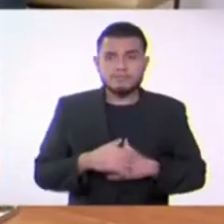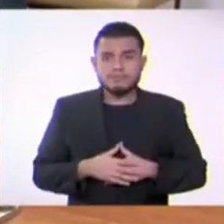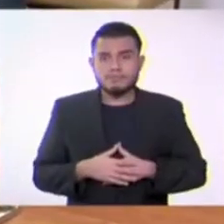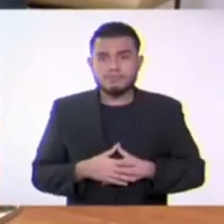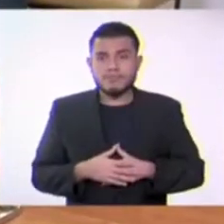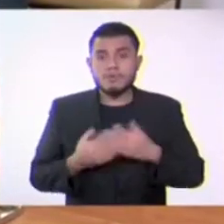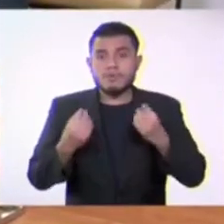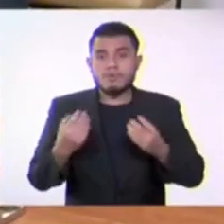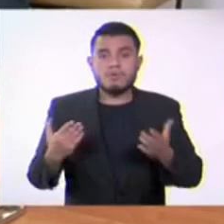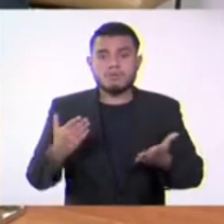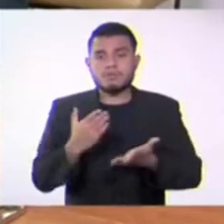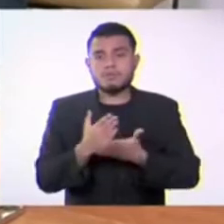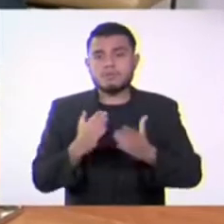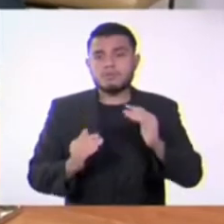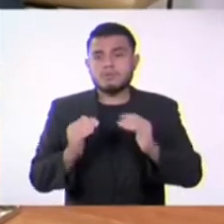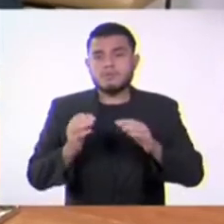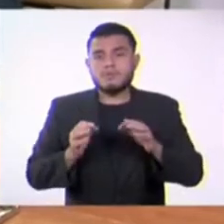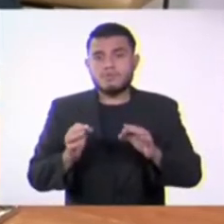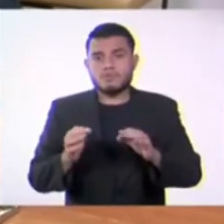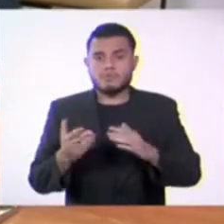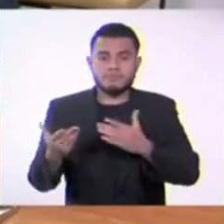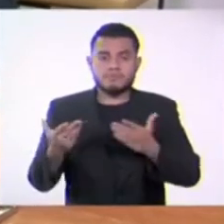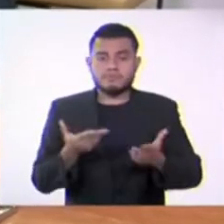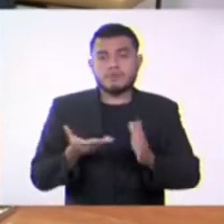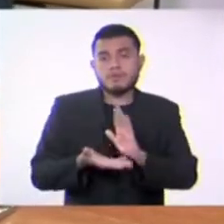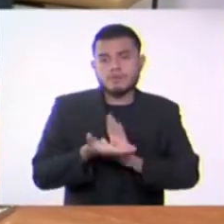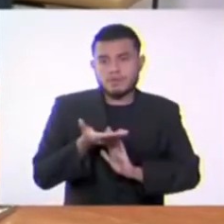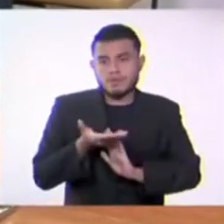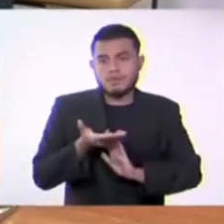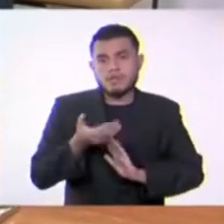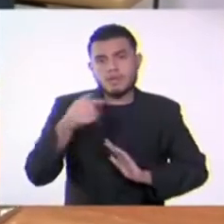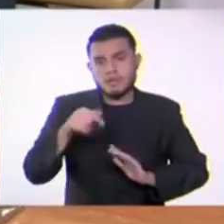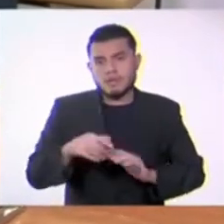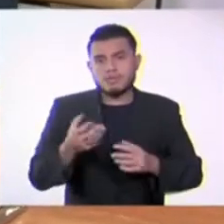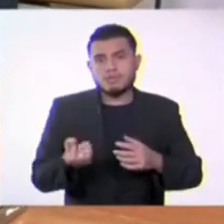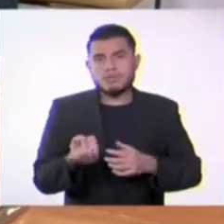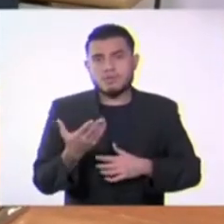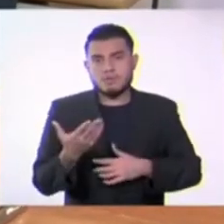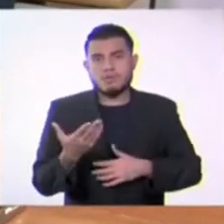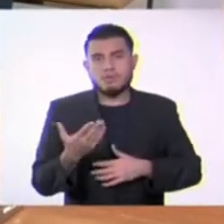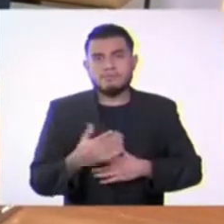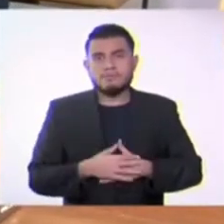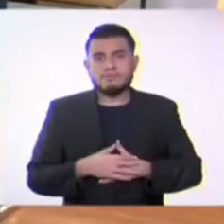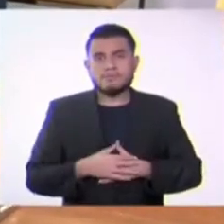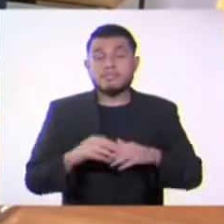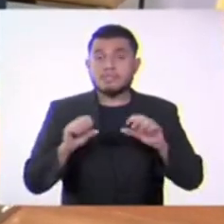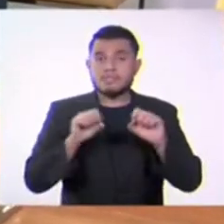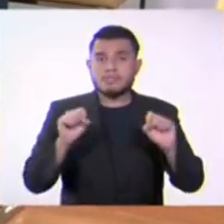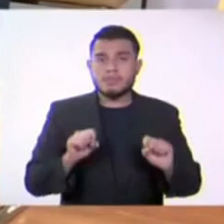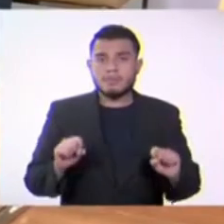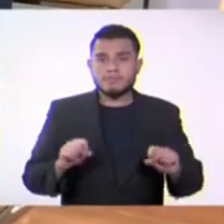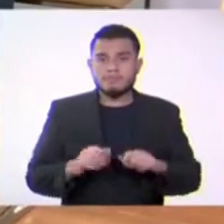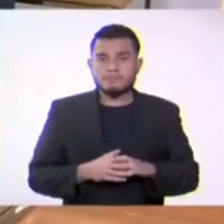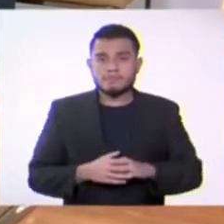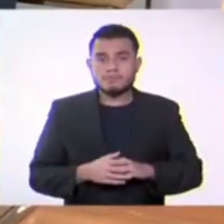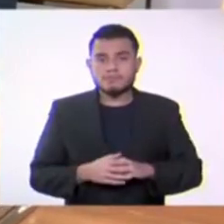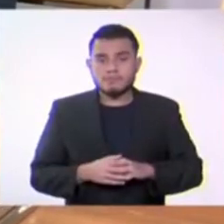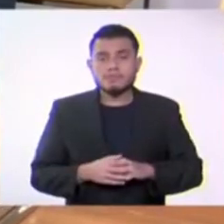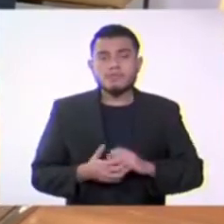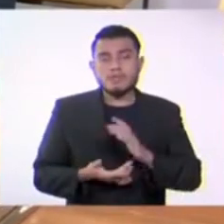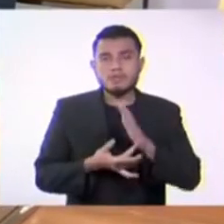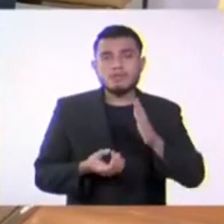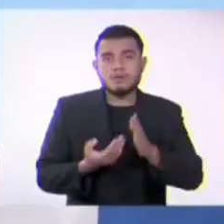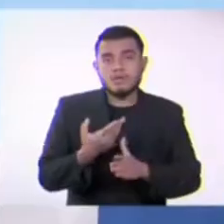¿Cómo llegan también a abonar o a desarrollarse también en esta nueva configuración? Las tecnologías de la información